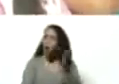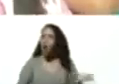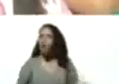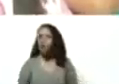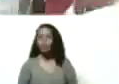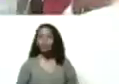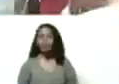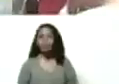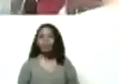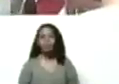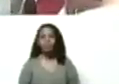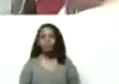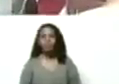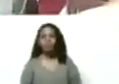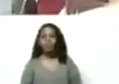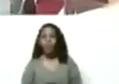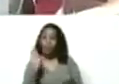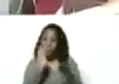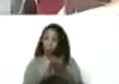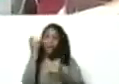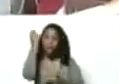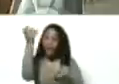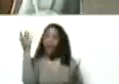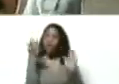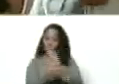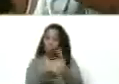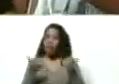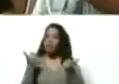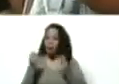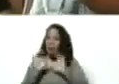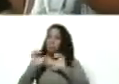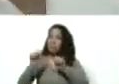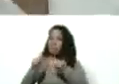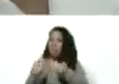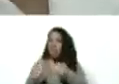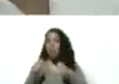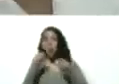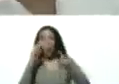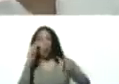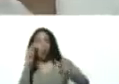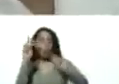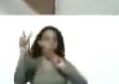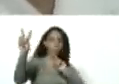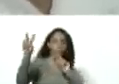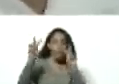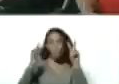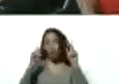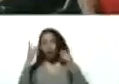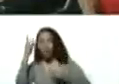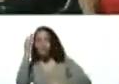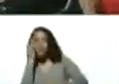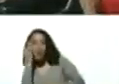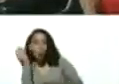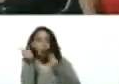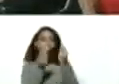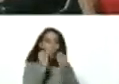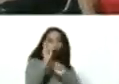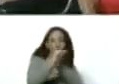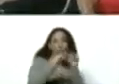¿ah? meterle la creatividad chévere del tiktok del instagram del facebook en el twitter